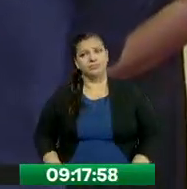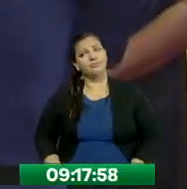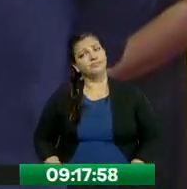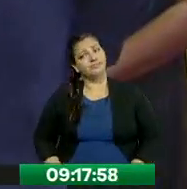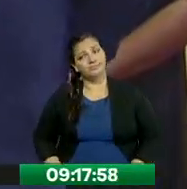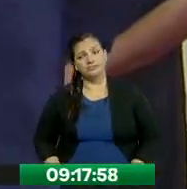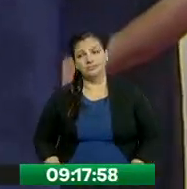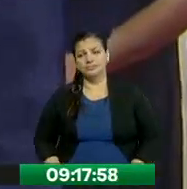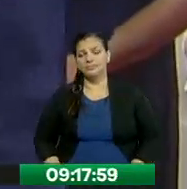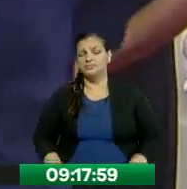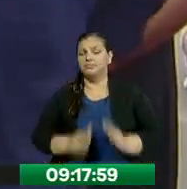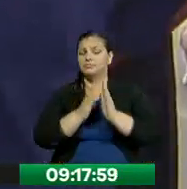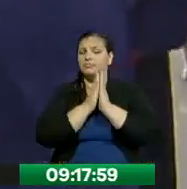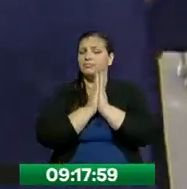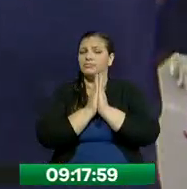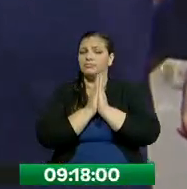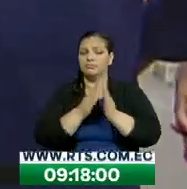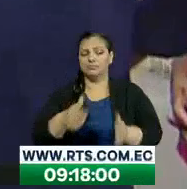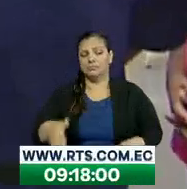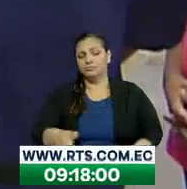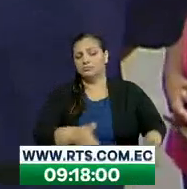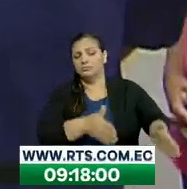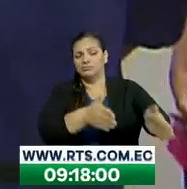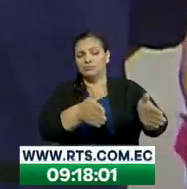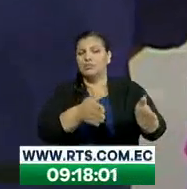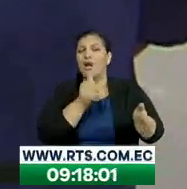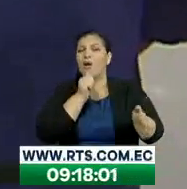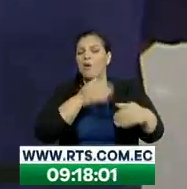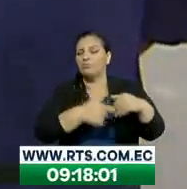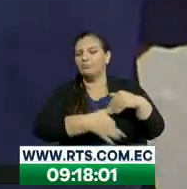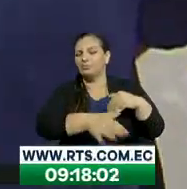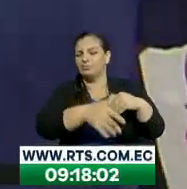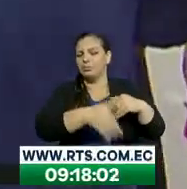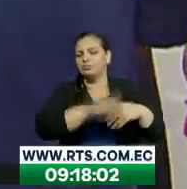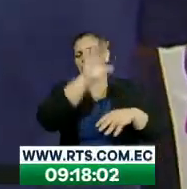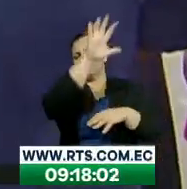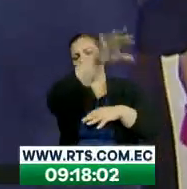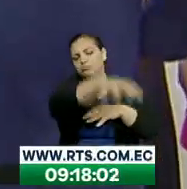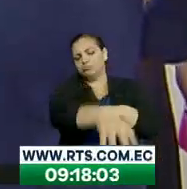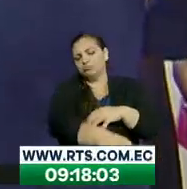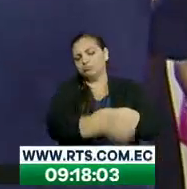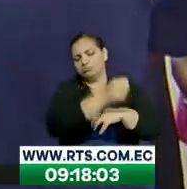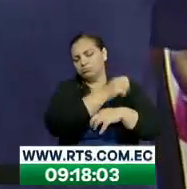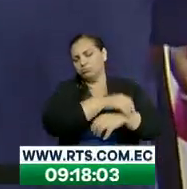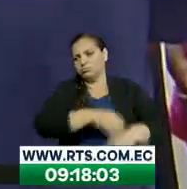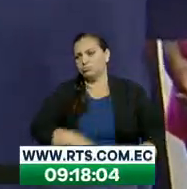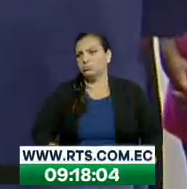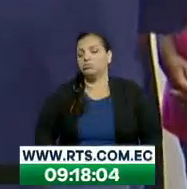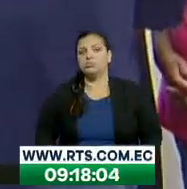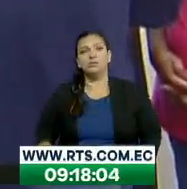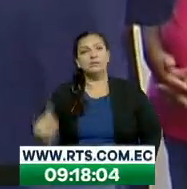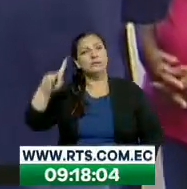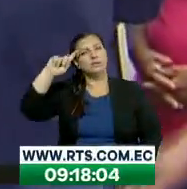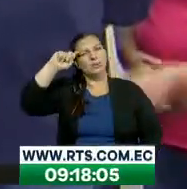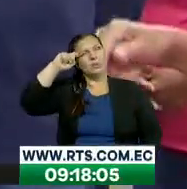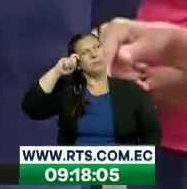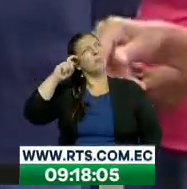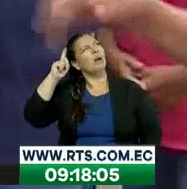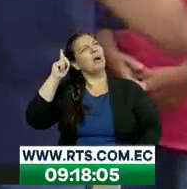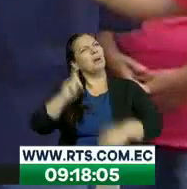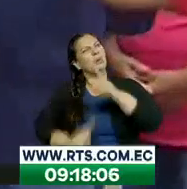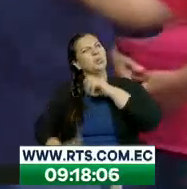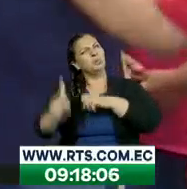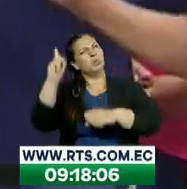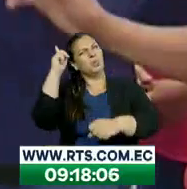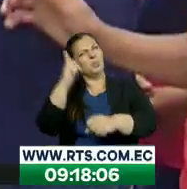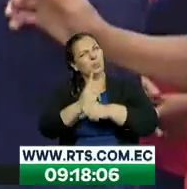poco la limpieza para los canales. Recordemos que nosotros también estuvimos hace un año, sí, en el pasado invierno estuvimos acá porque